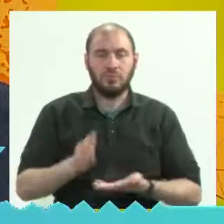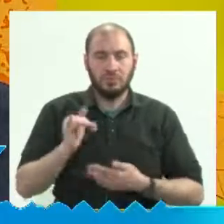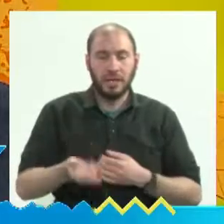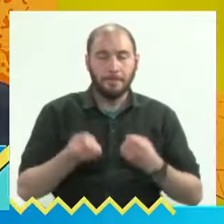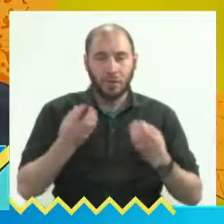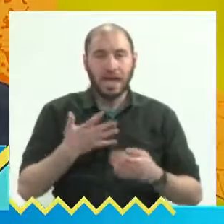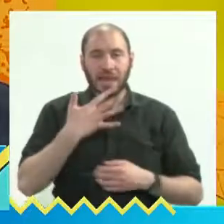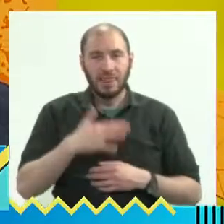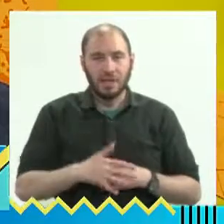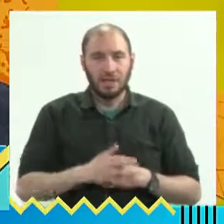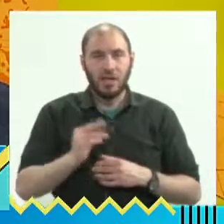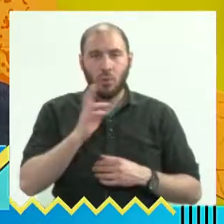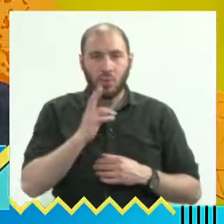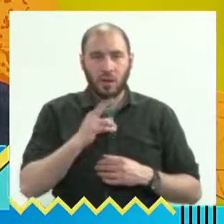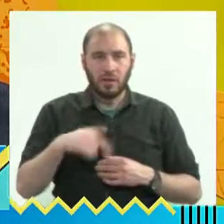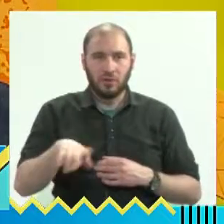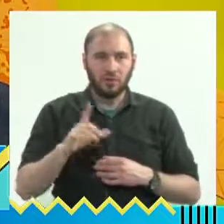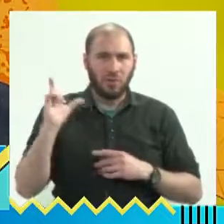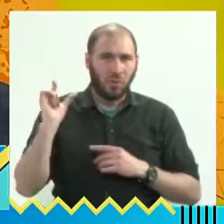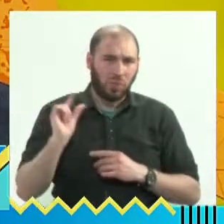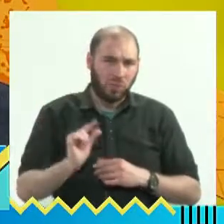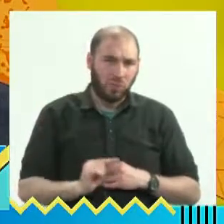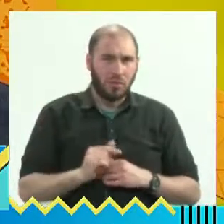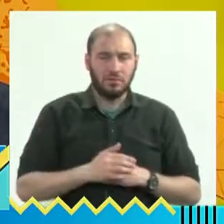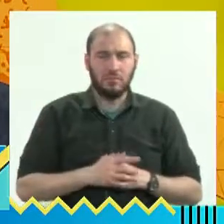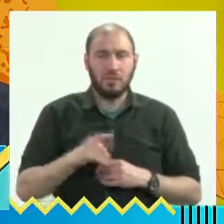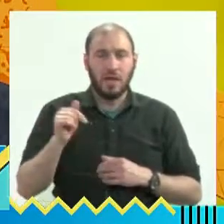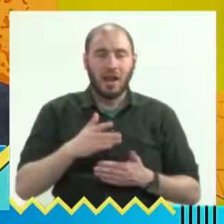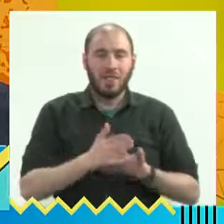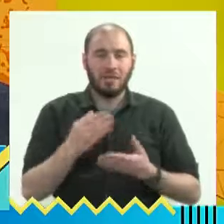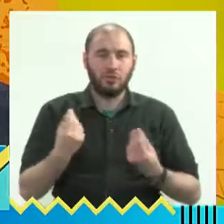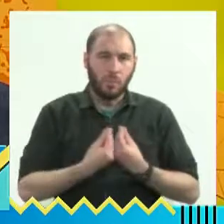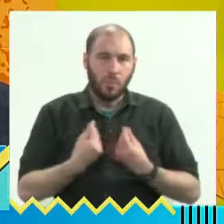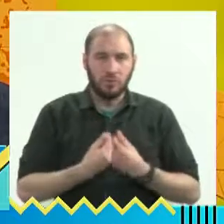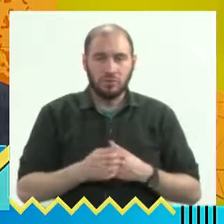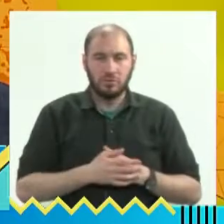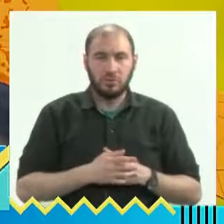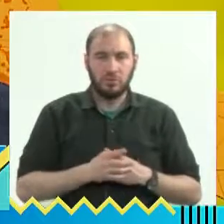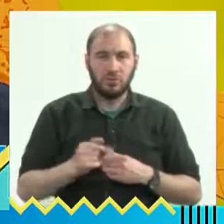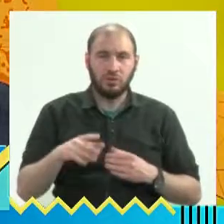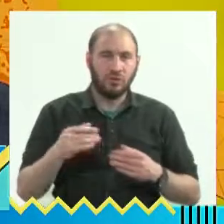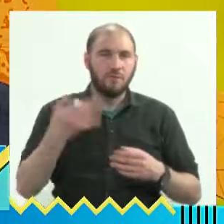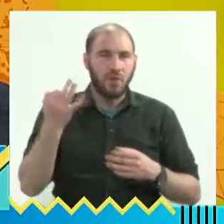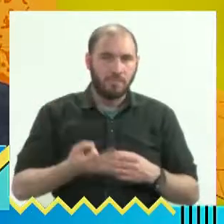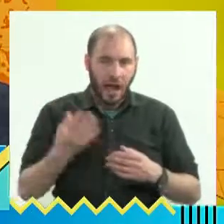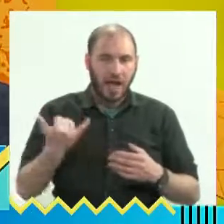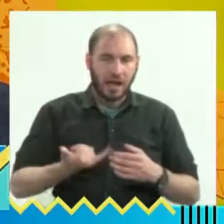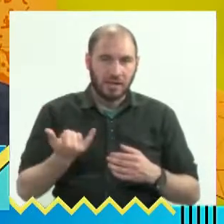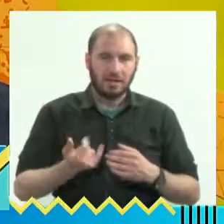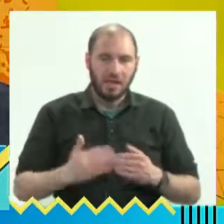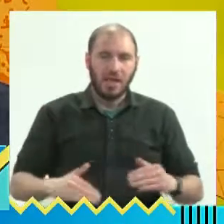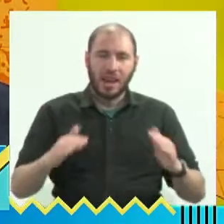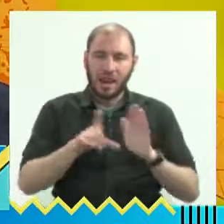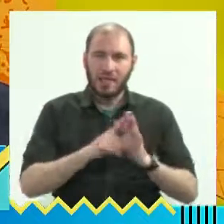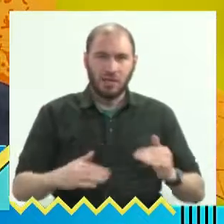porque entendemos que también las mujeres venimos muy por detrás. Digo, hay muchos derechos que todavía los tenemos en lo formal, digo, esta igualdad ante